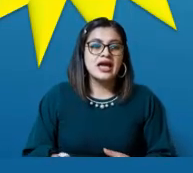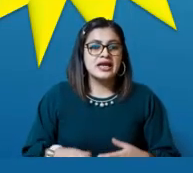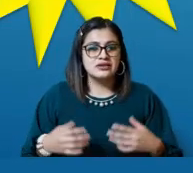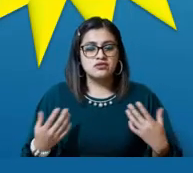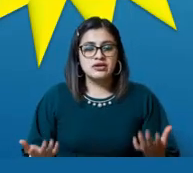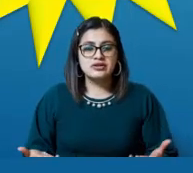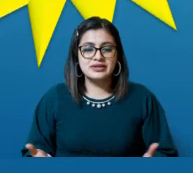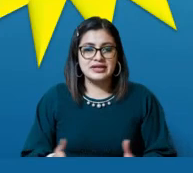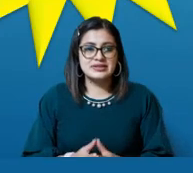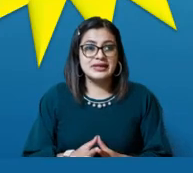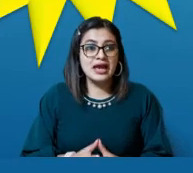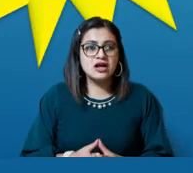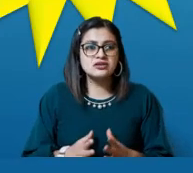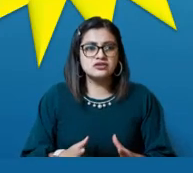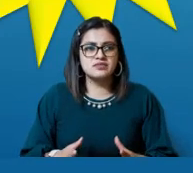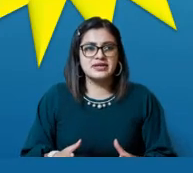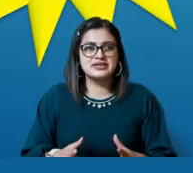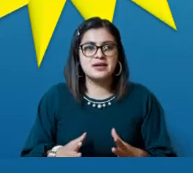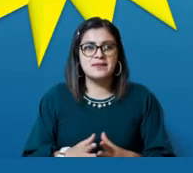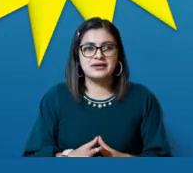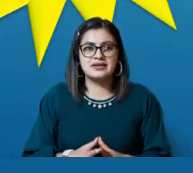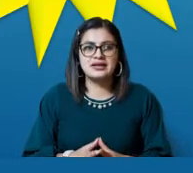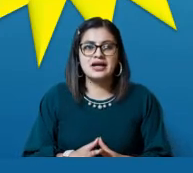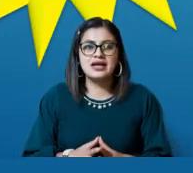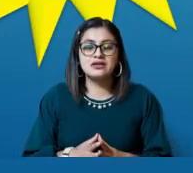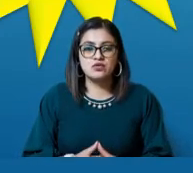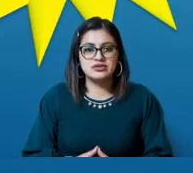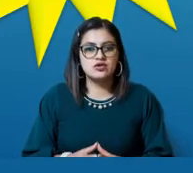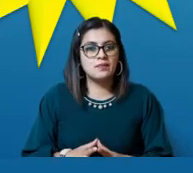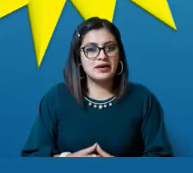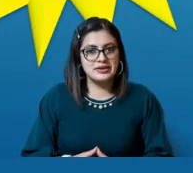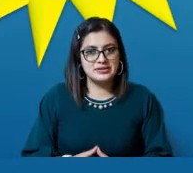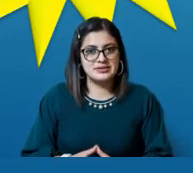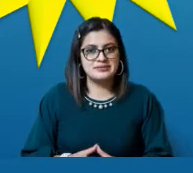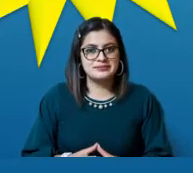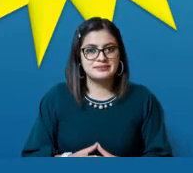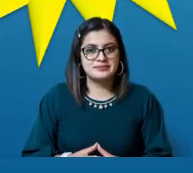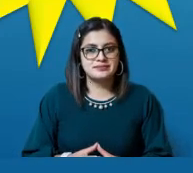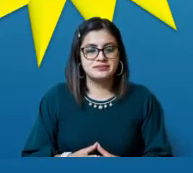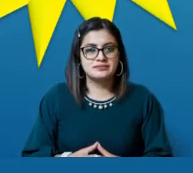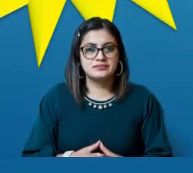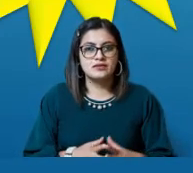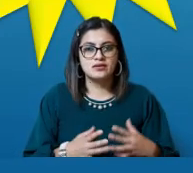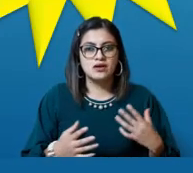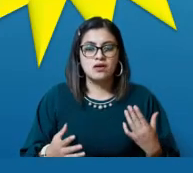Excelente. Número 3. ¿Qué costumbres se practican en nuestro país?